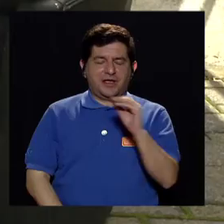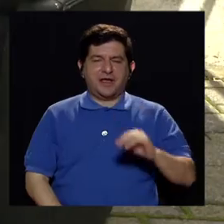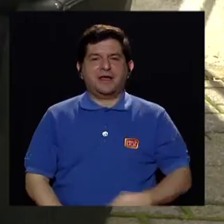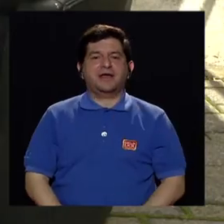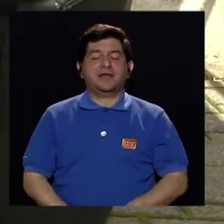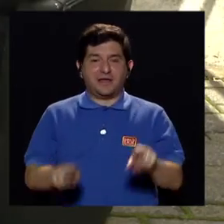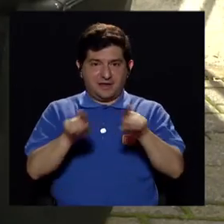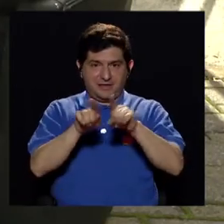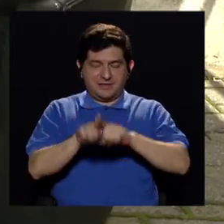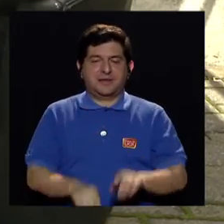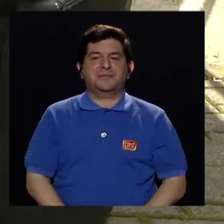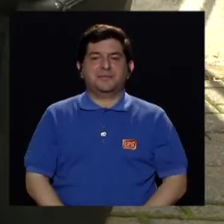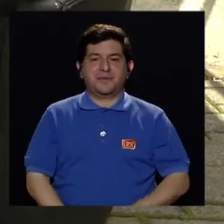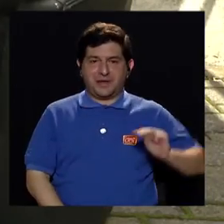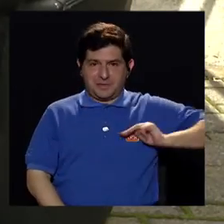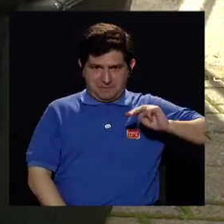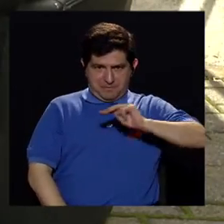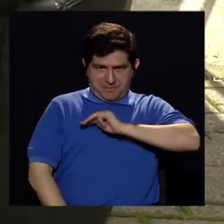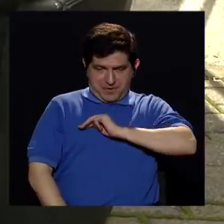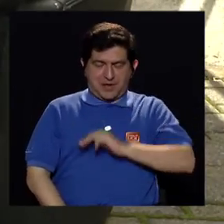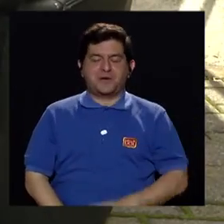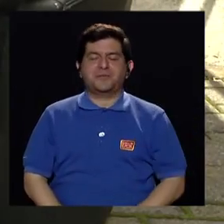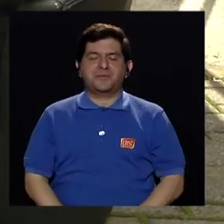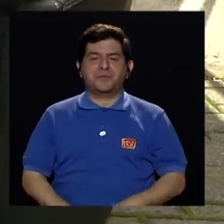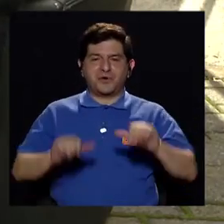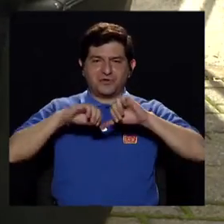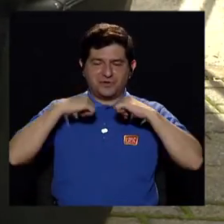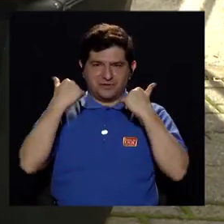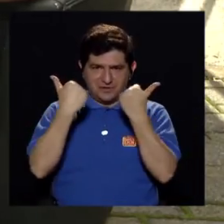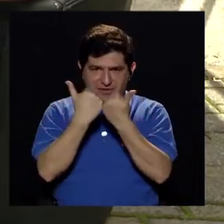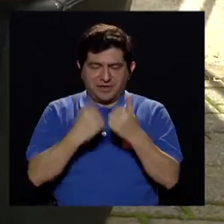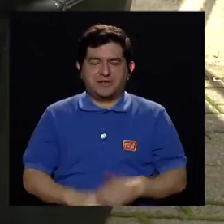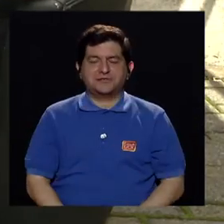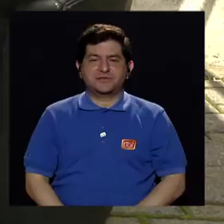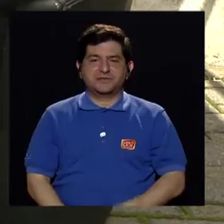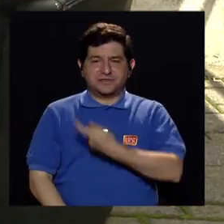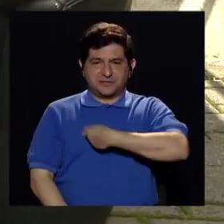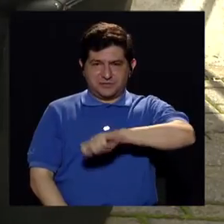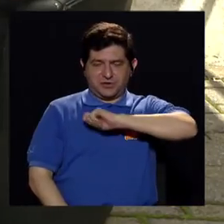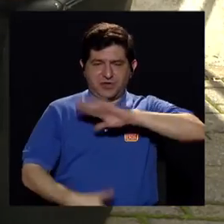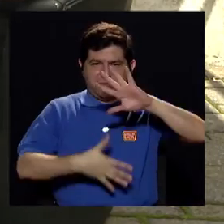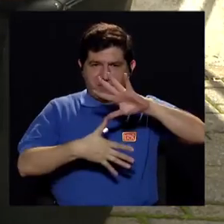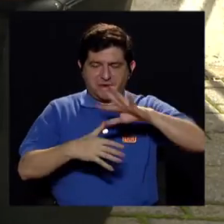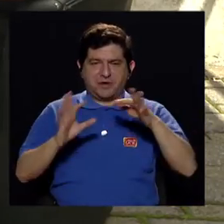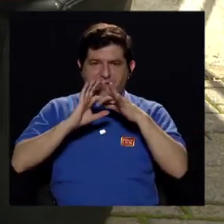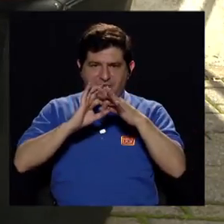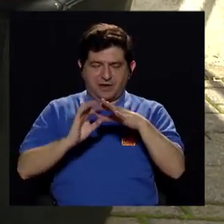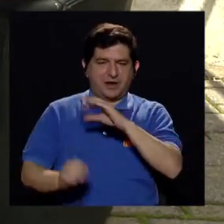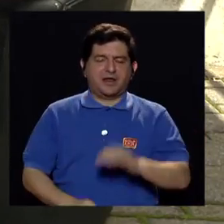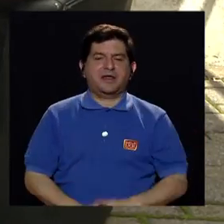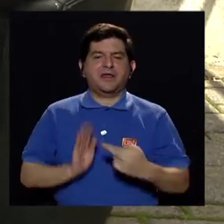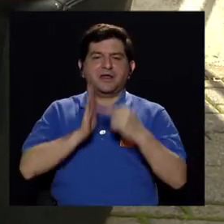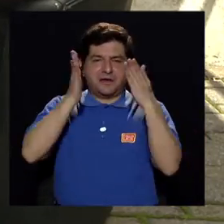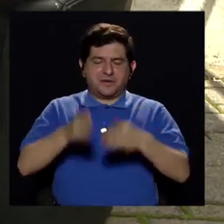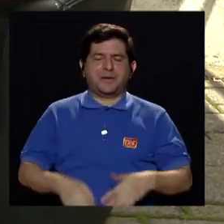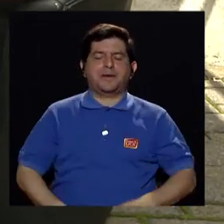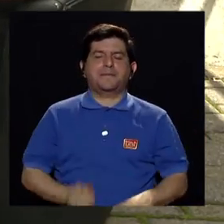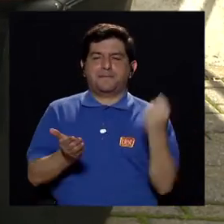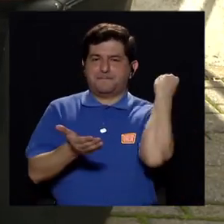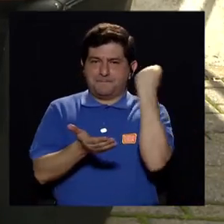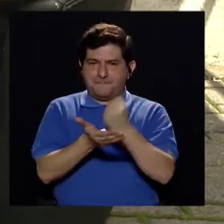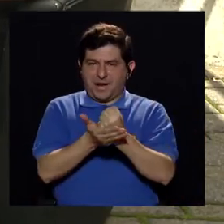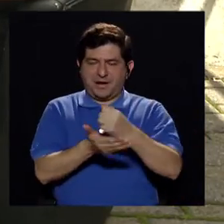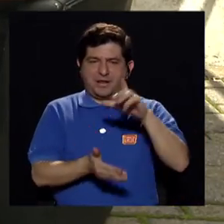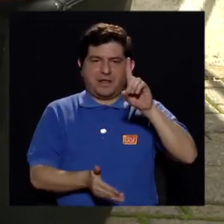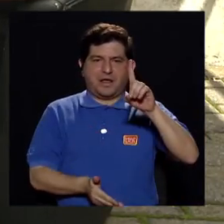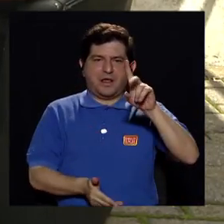la sexóloga oficial de la marca Durex. Y bueno, seguimos conversando acerca de este tema y sobre todo